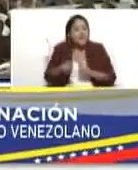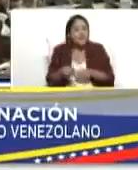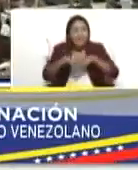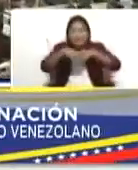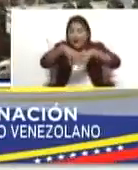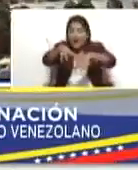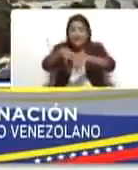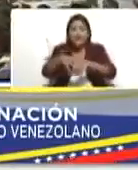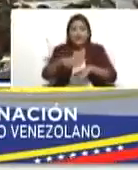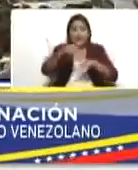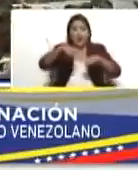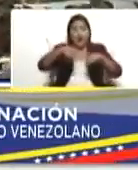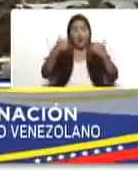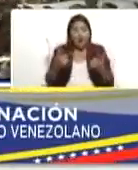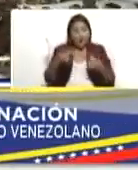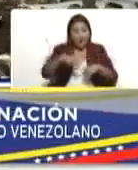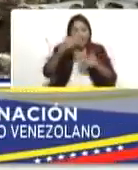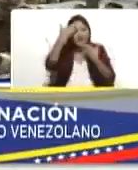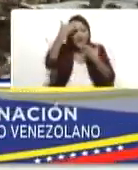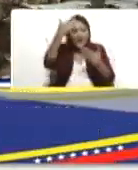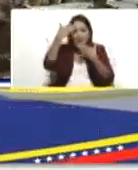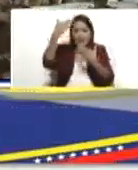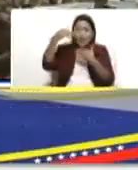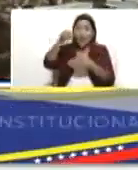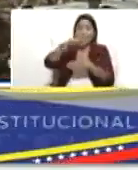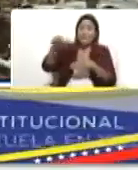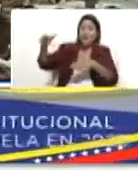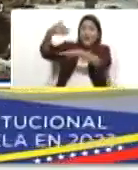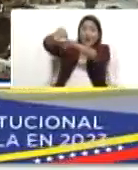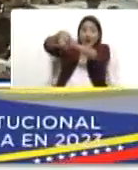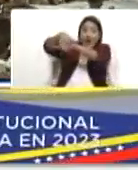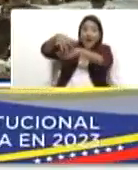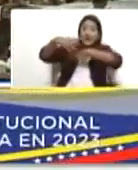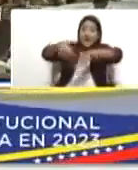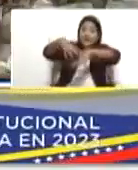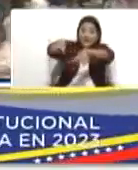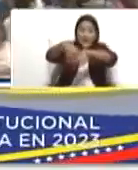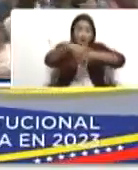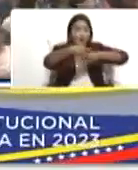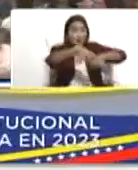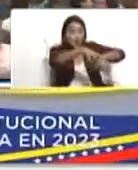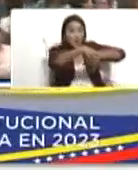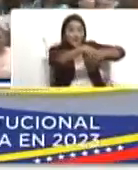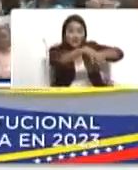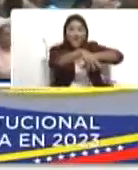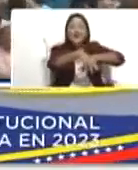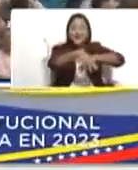Por eso saludo desde aquí a nuestro amado pueblo en las calles siempre movilizado